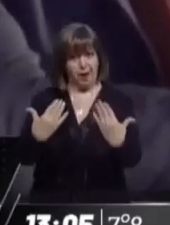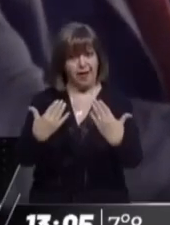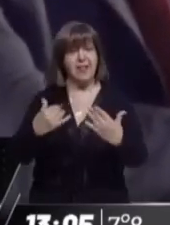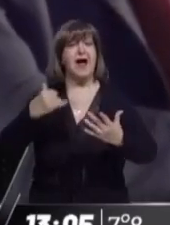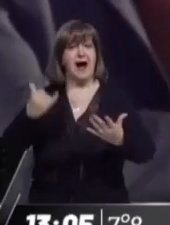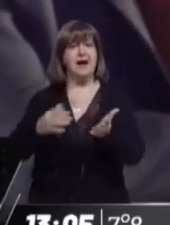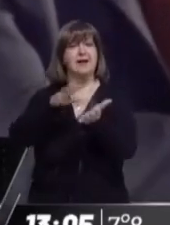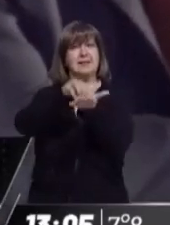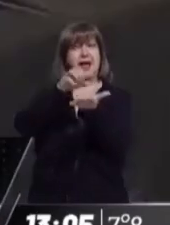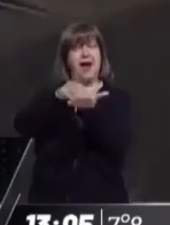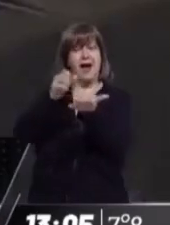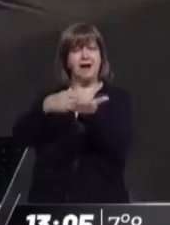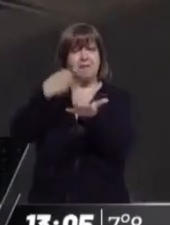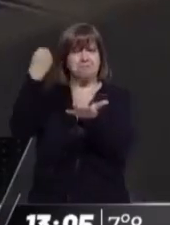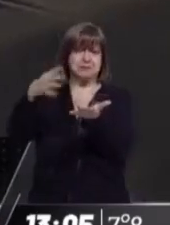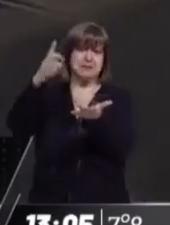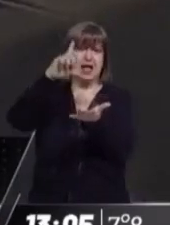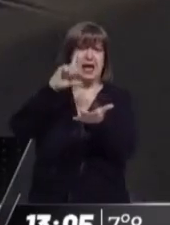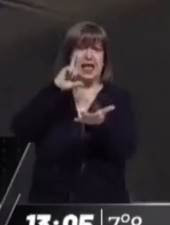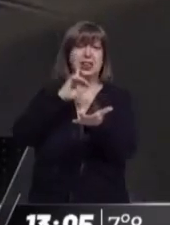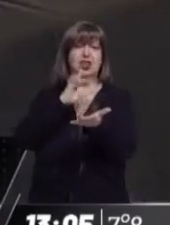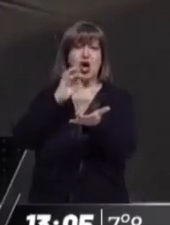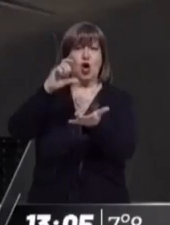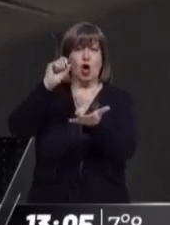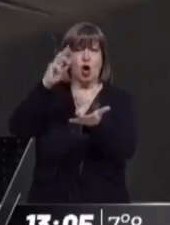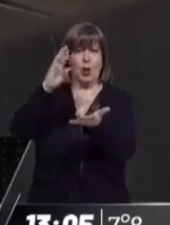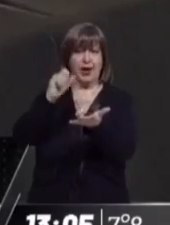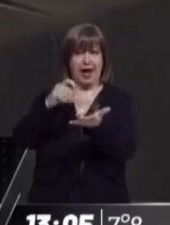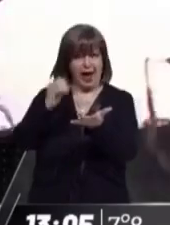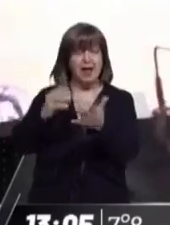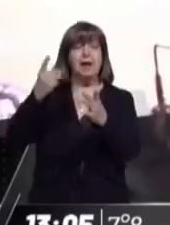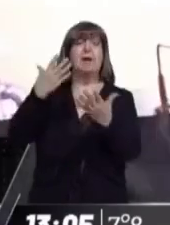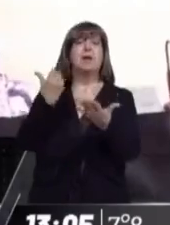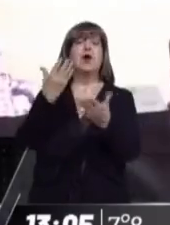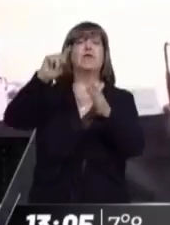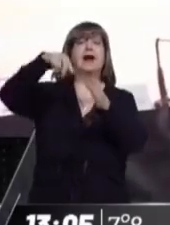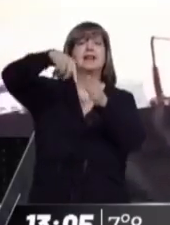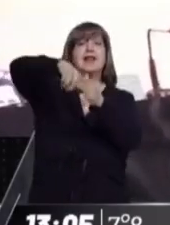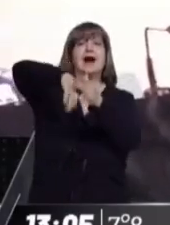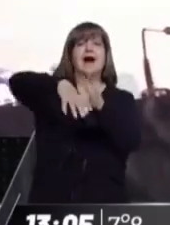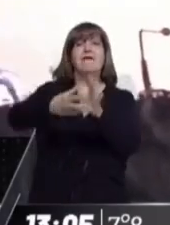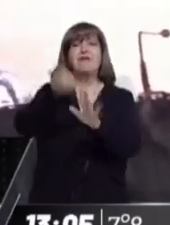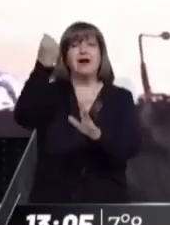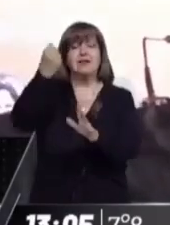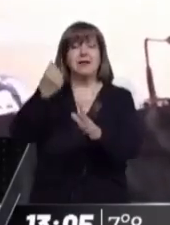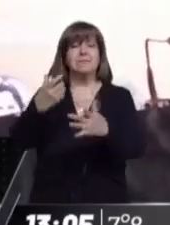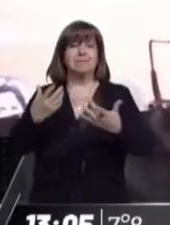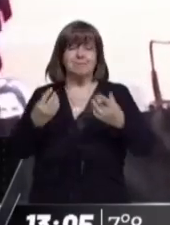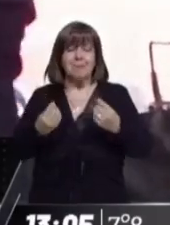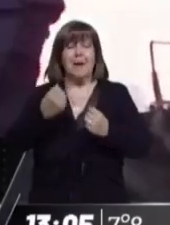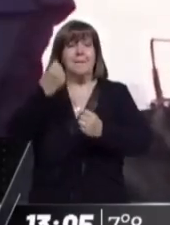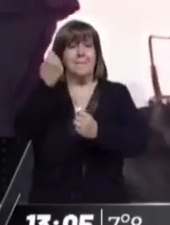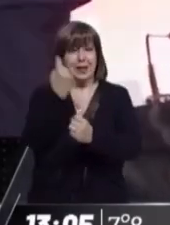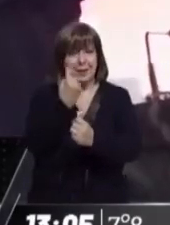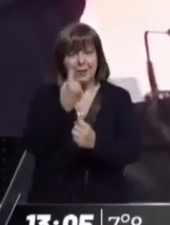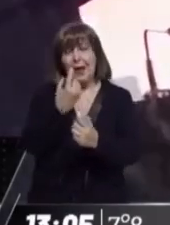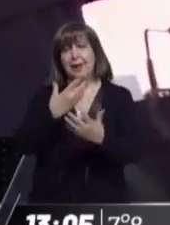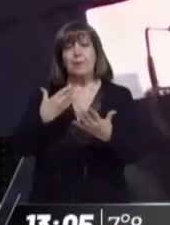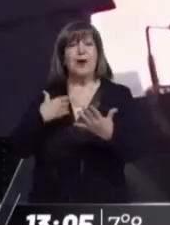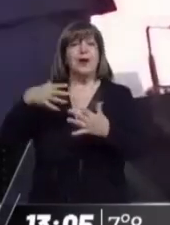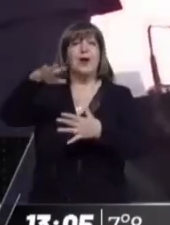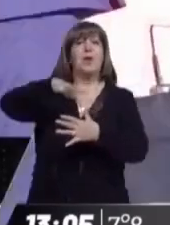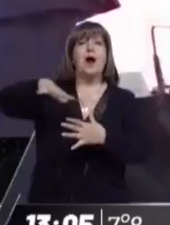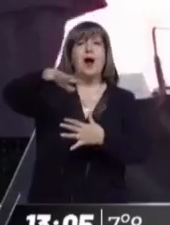muy retrasados en materia de conquistar la licencia social, por un lado, pero también hemos